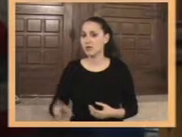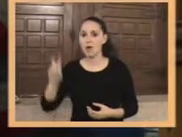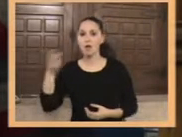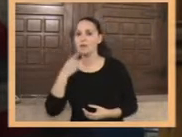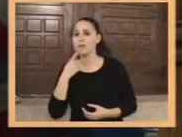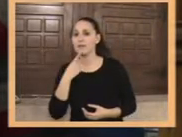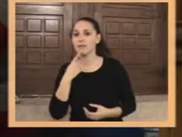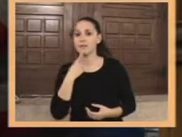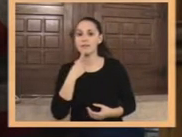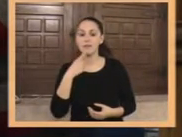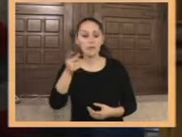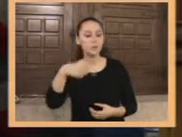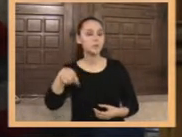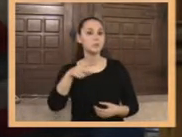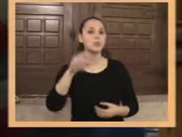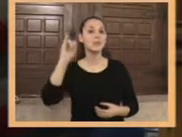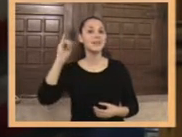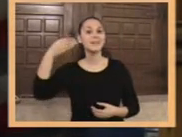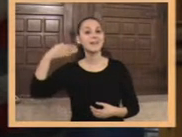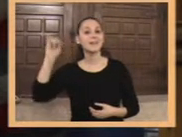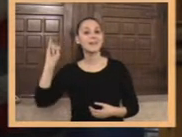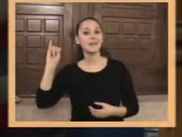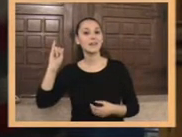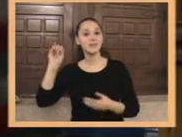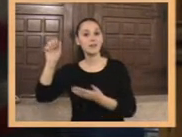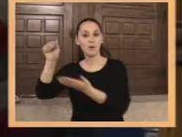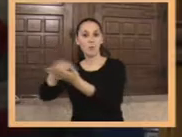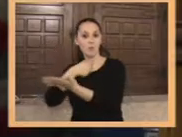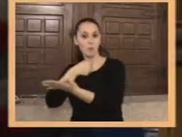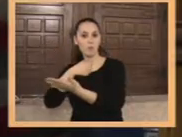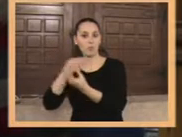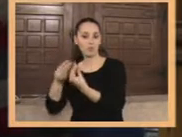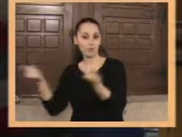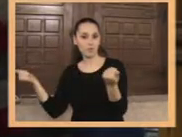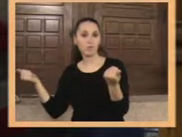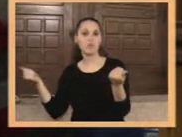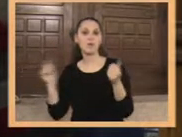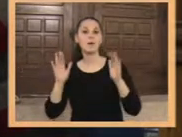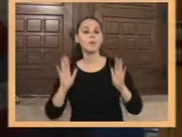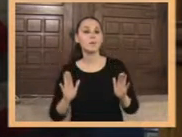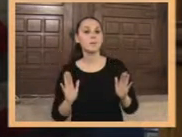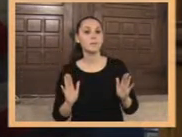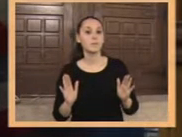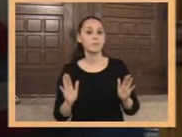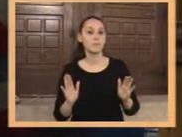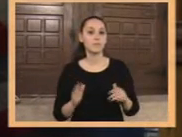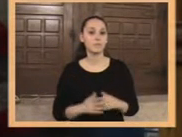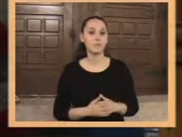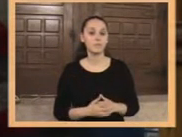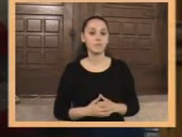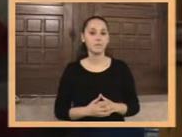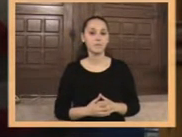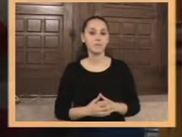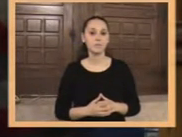ustedes nos van a quitar a las grandes ciudades el IBI, pero alguna compensación económica tiene que haber.